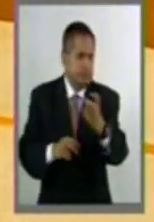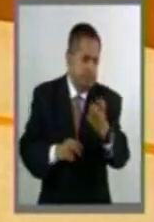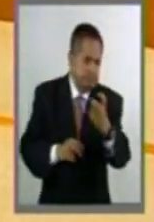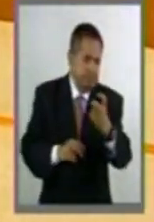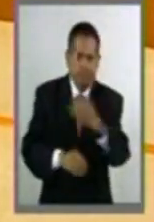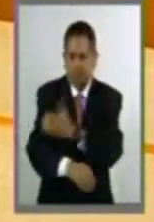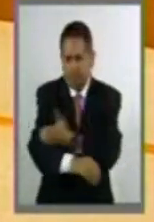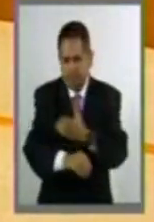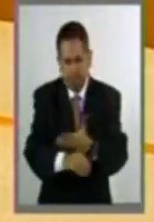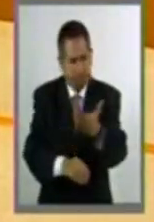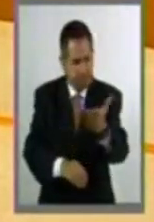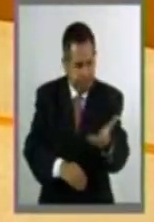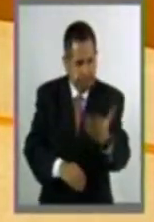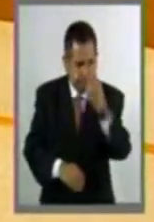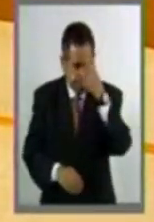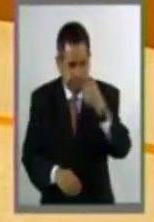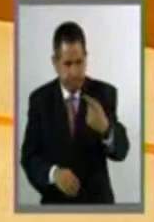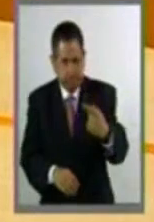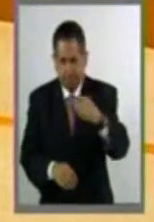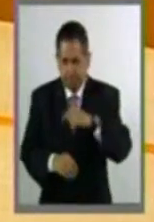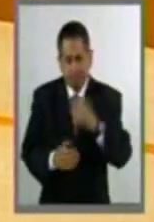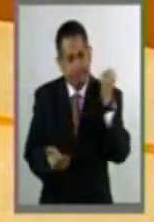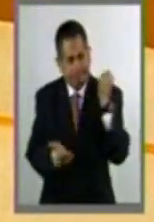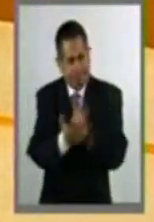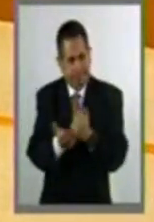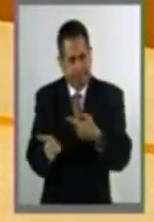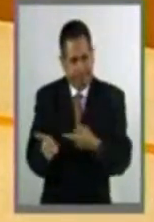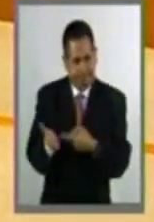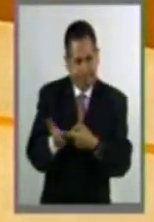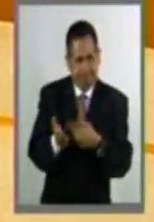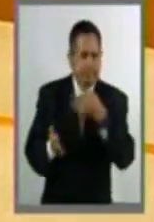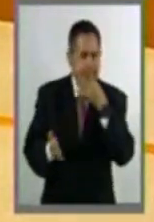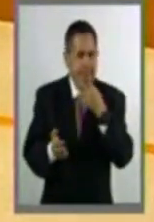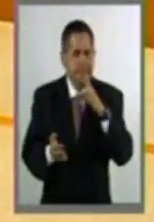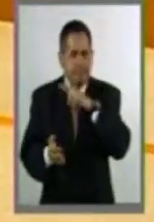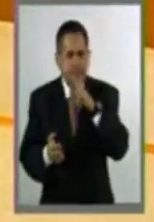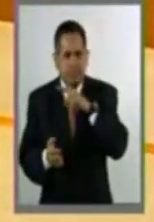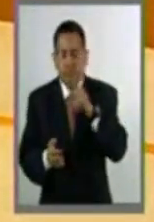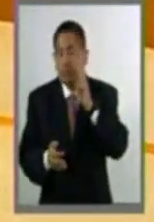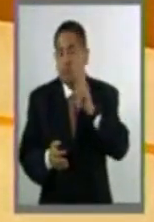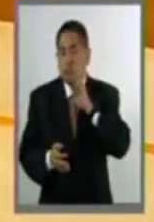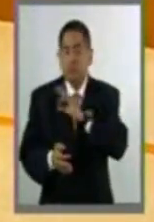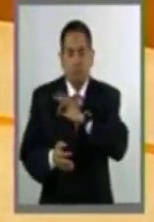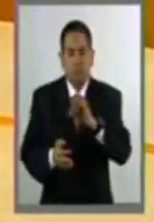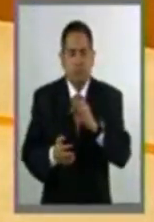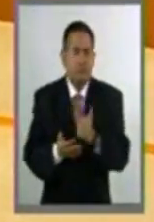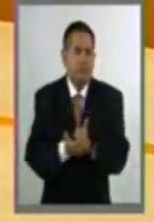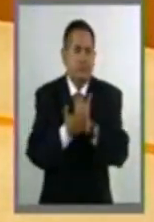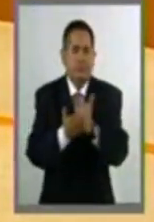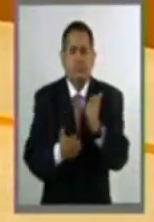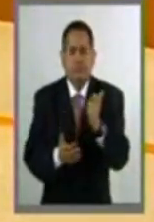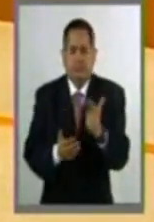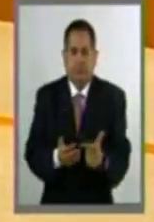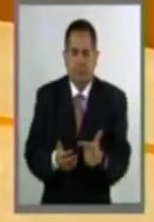y compañeros, yo les invito a que aprobemos esta iniciativa, la verdad, y que sea un paliativo para